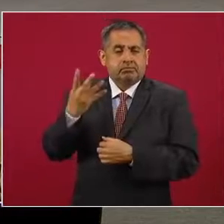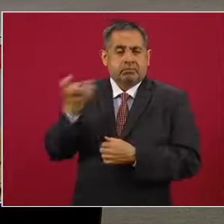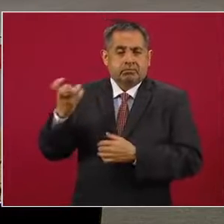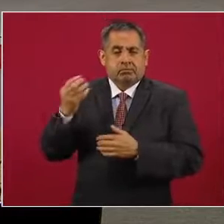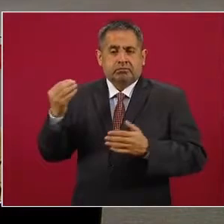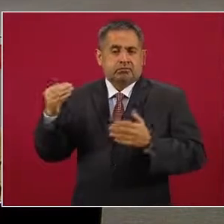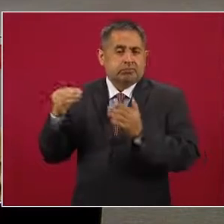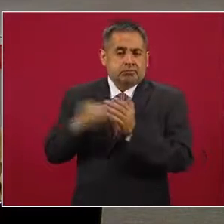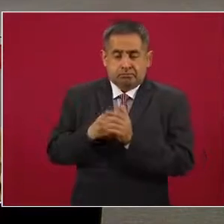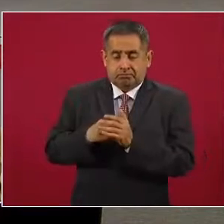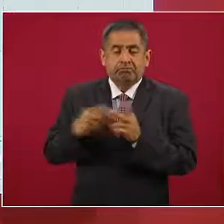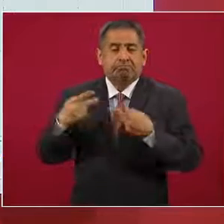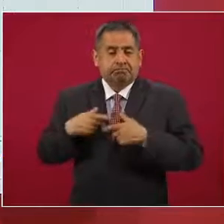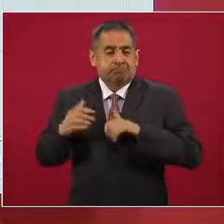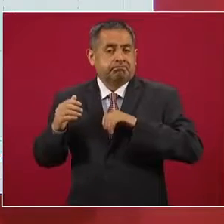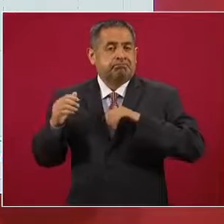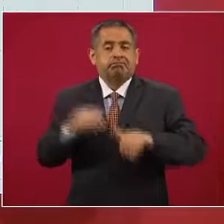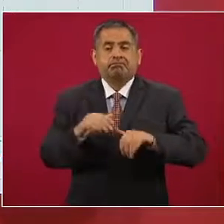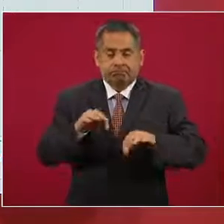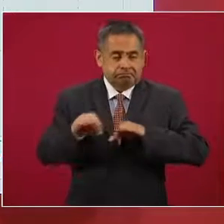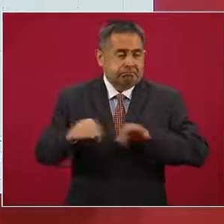400,000.